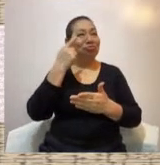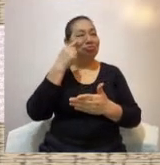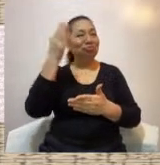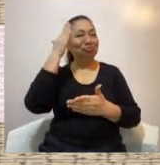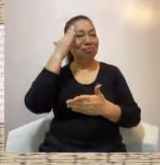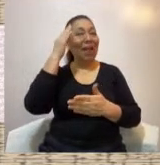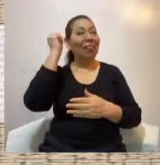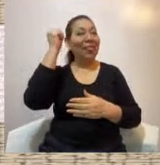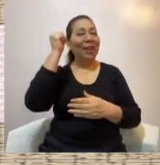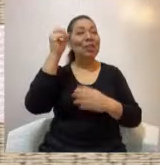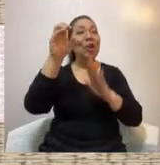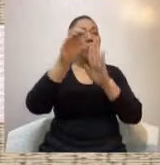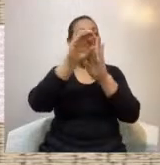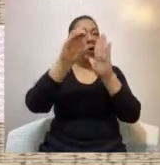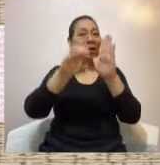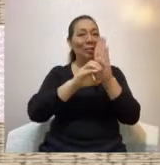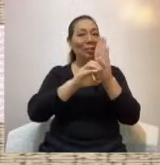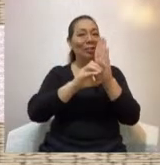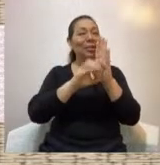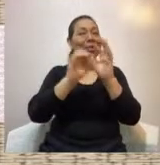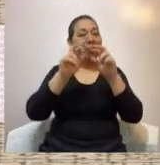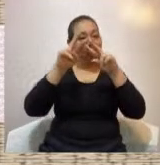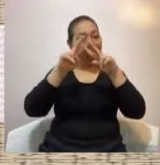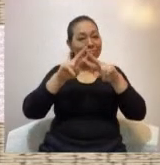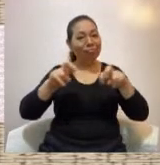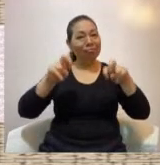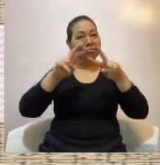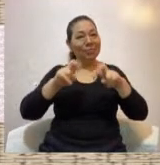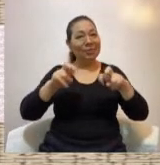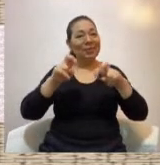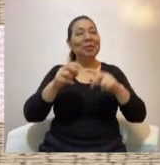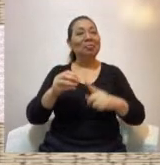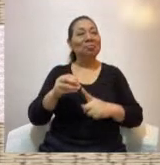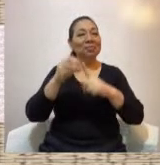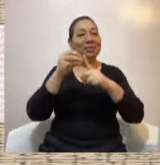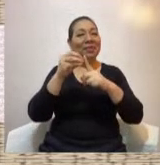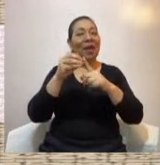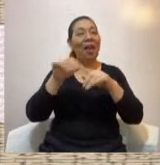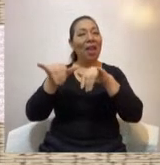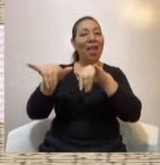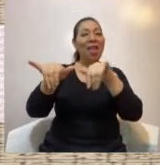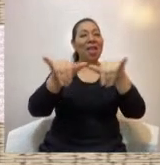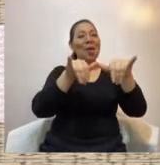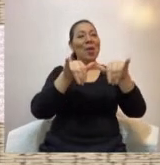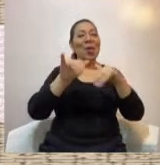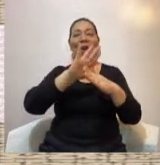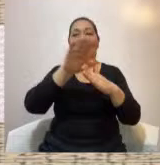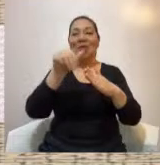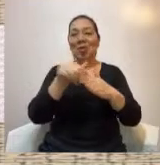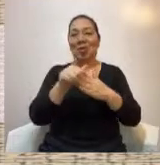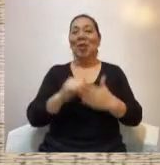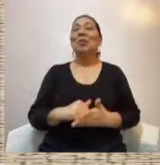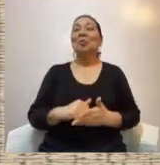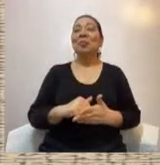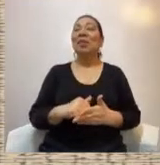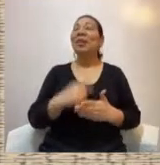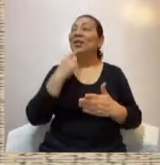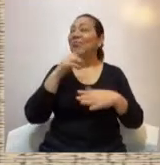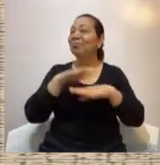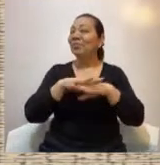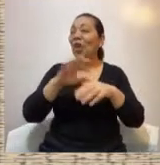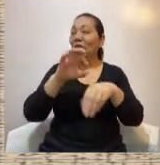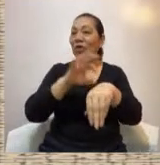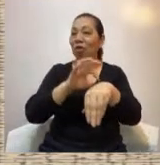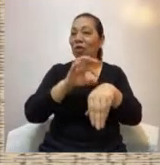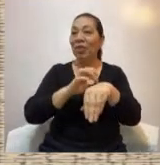amplia conocedora del derecho constitucional y rigurosa investigadora del principio de igualdad en todas sus dimensiones.